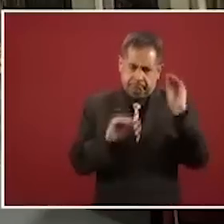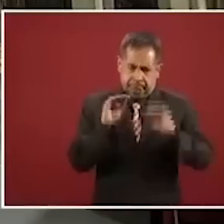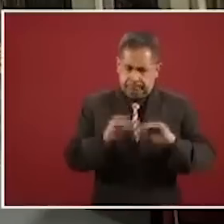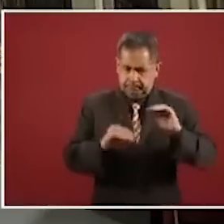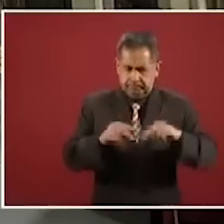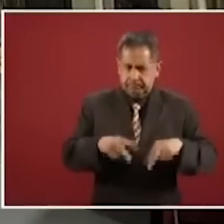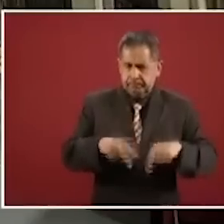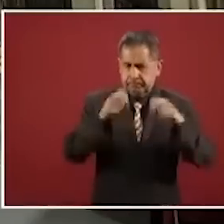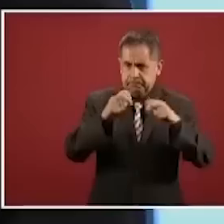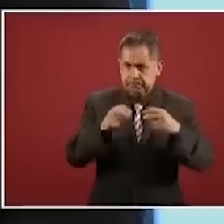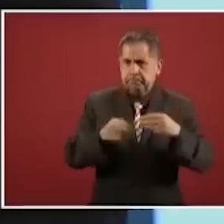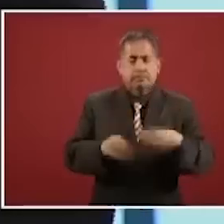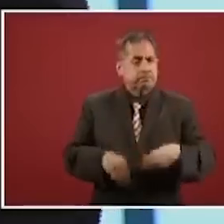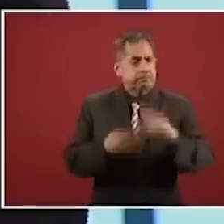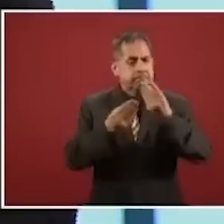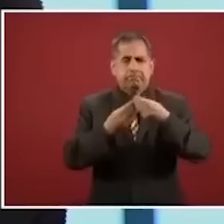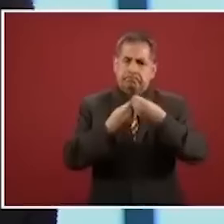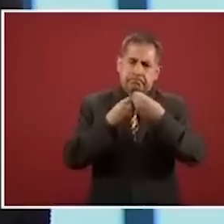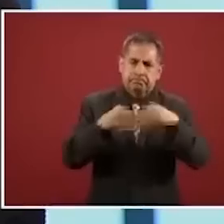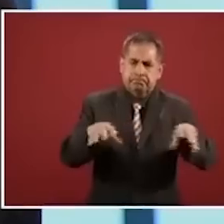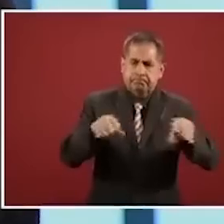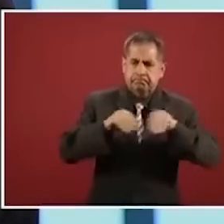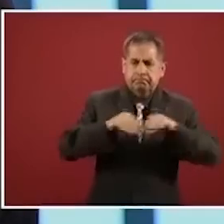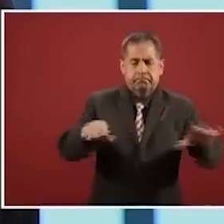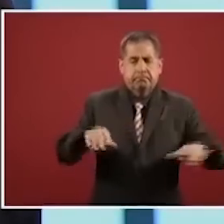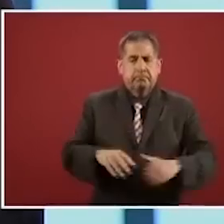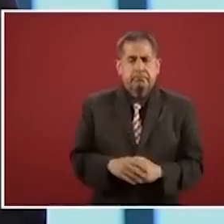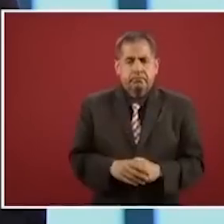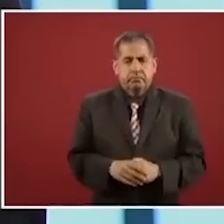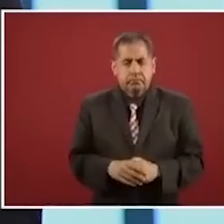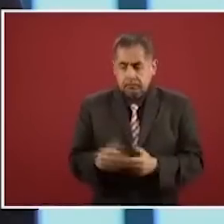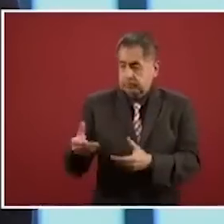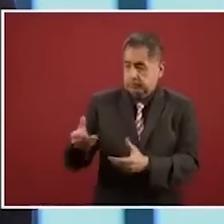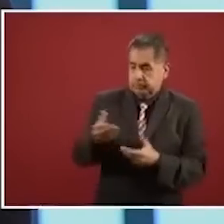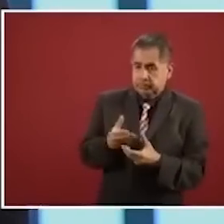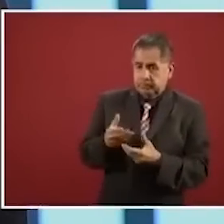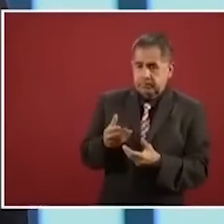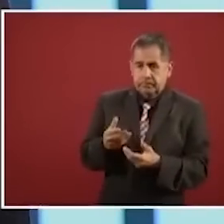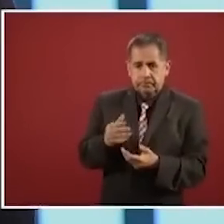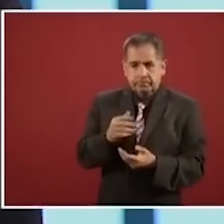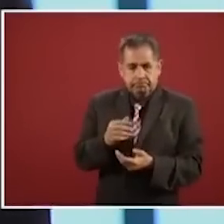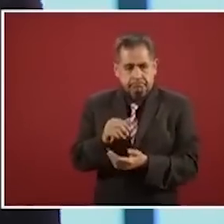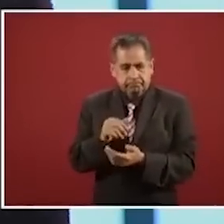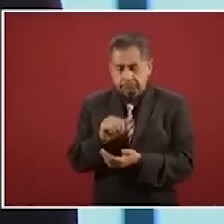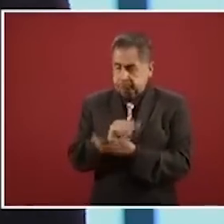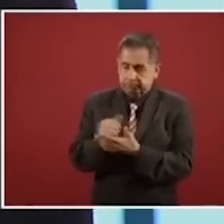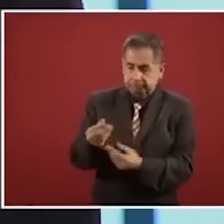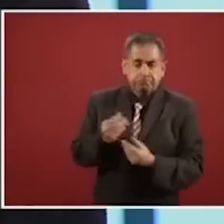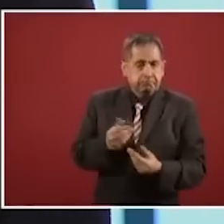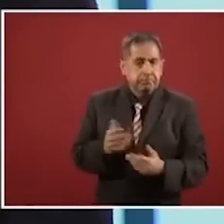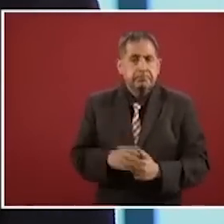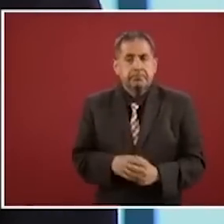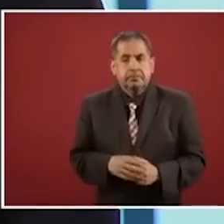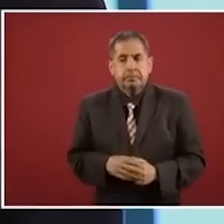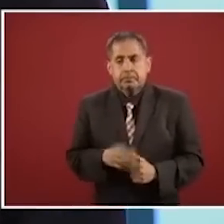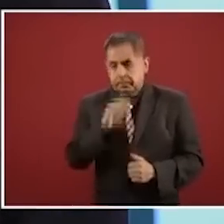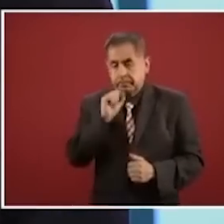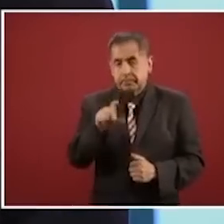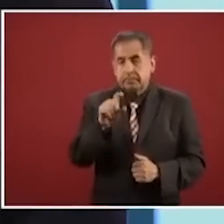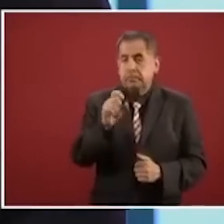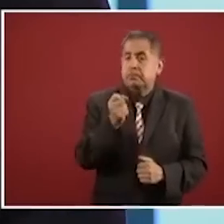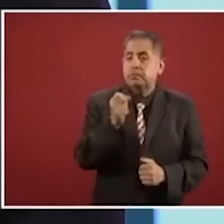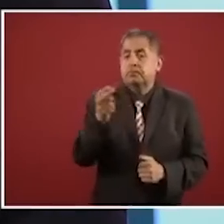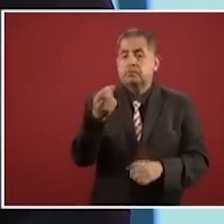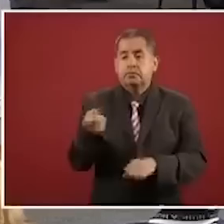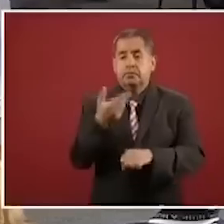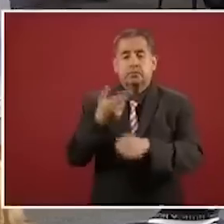la información sobre esto, todo esto que me están entregando ahora. Y la subsecretaria de